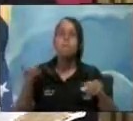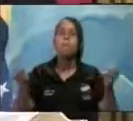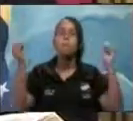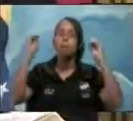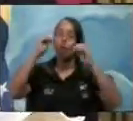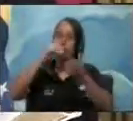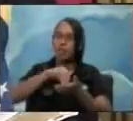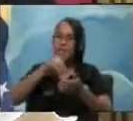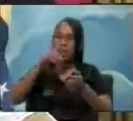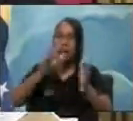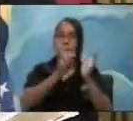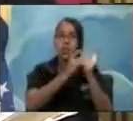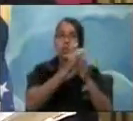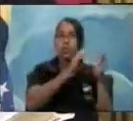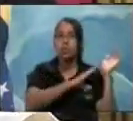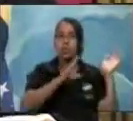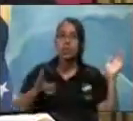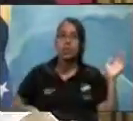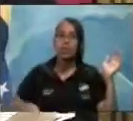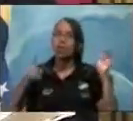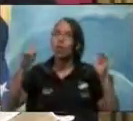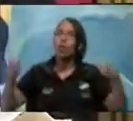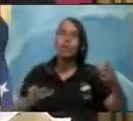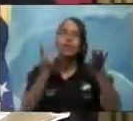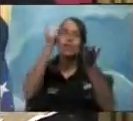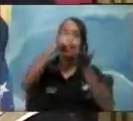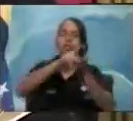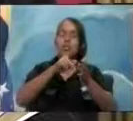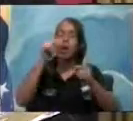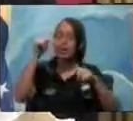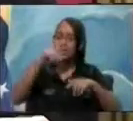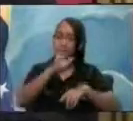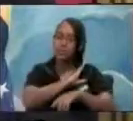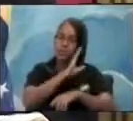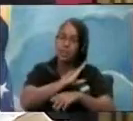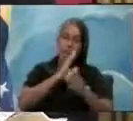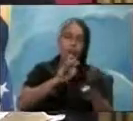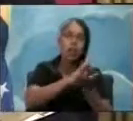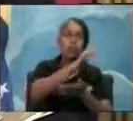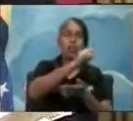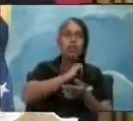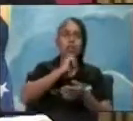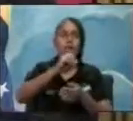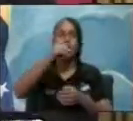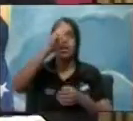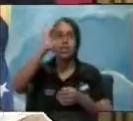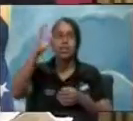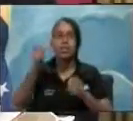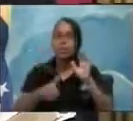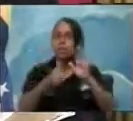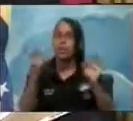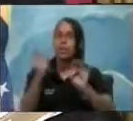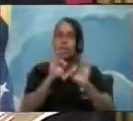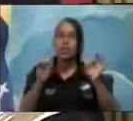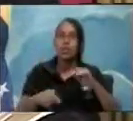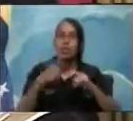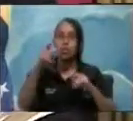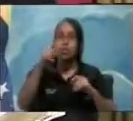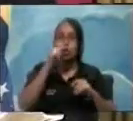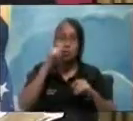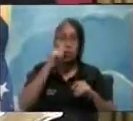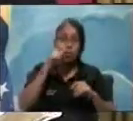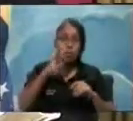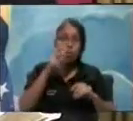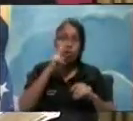a Cristo en alto, a más nadie. Aquí la gloria es de Él, de más nadie. Cuando Pedro vio esa